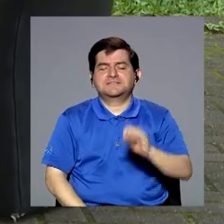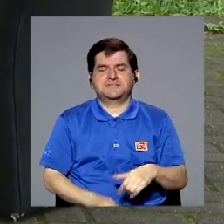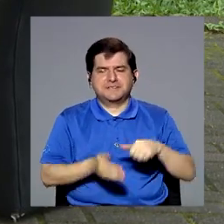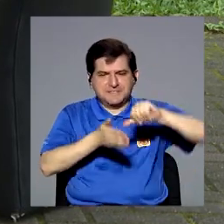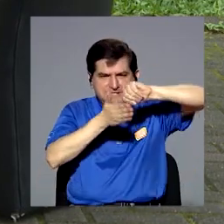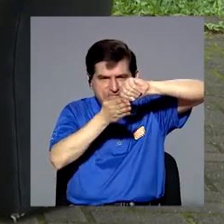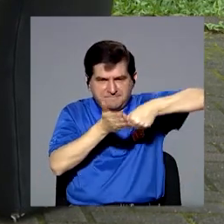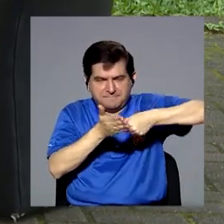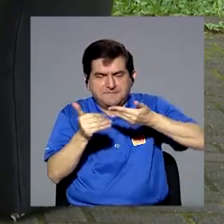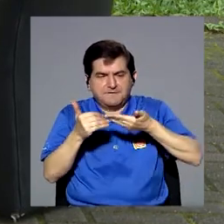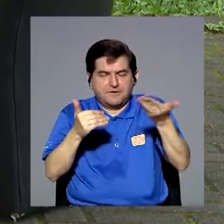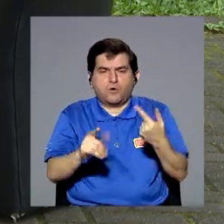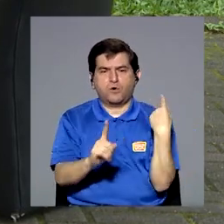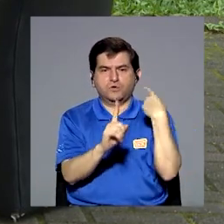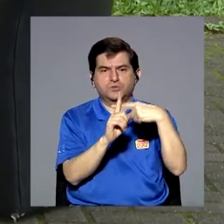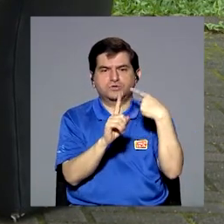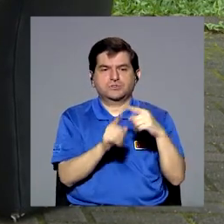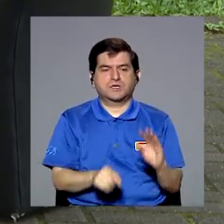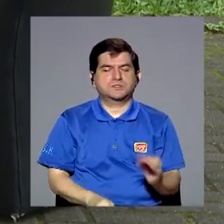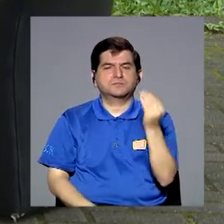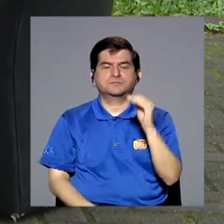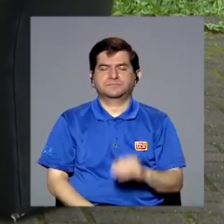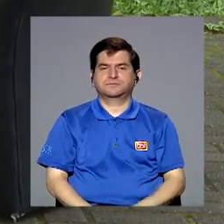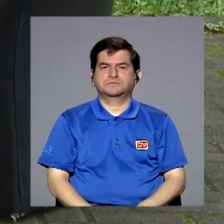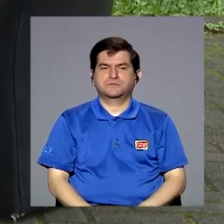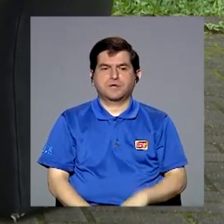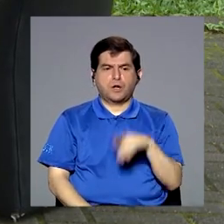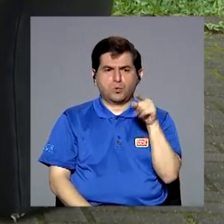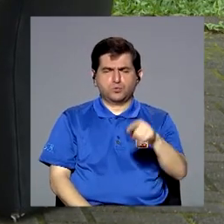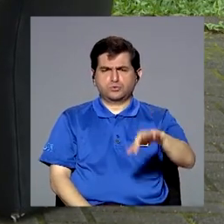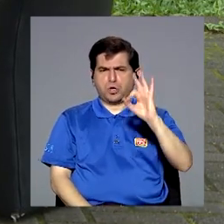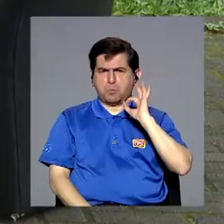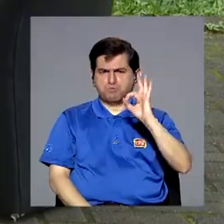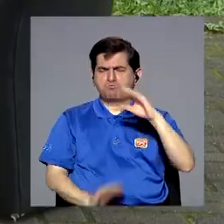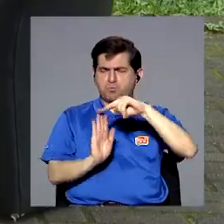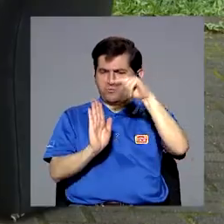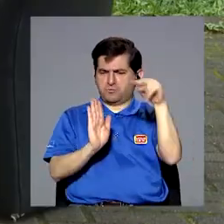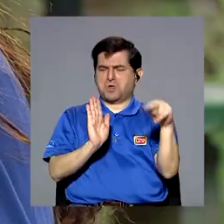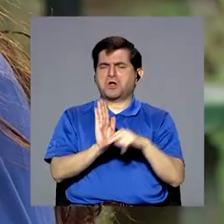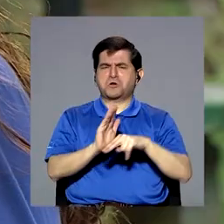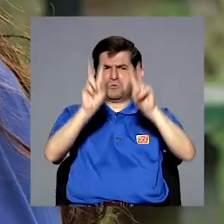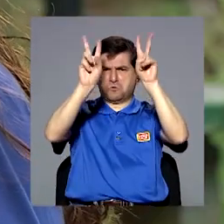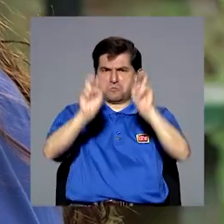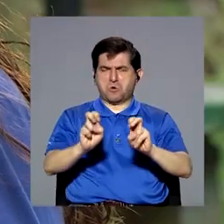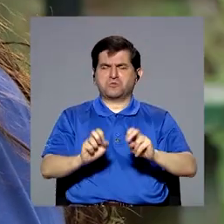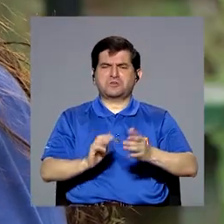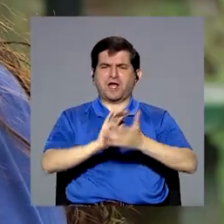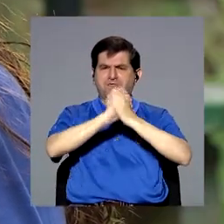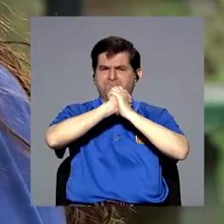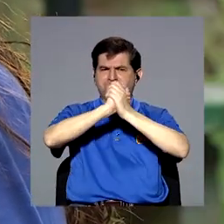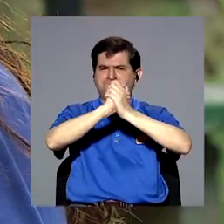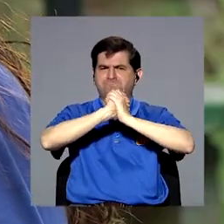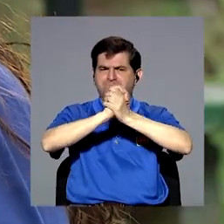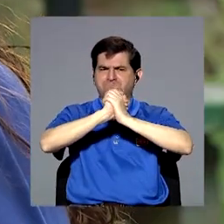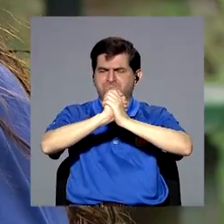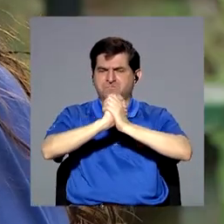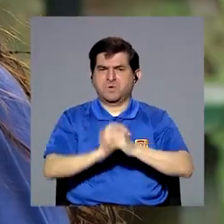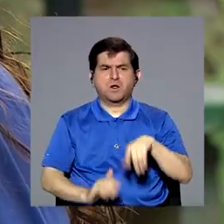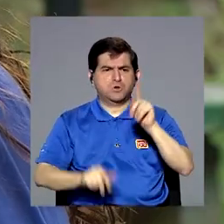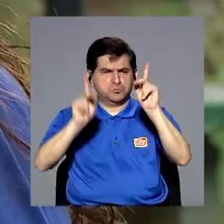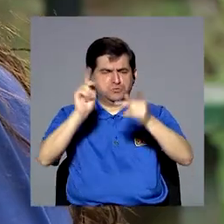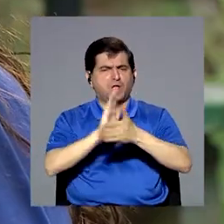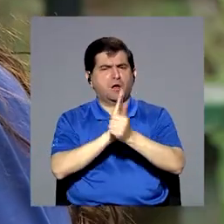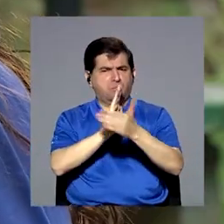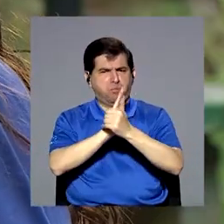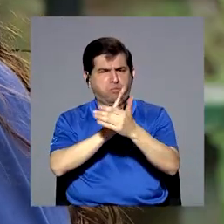si reforzamos las cosas positivas de los chicos, mira, es que saliste muy bien en los exámenes, te felicito, sos una